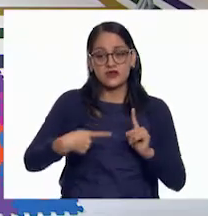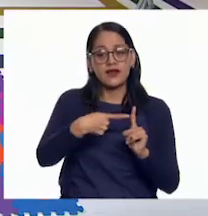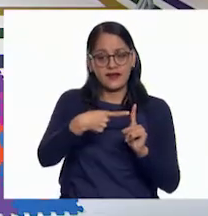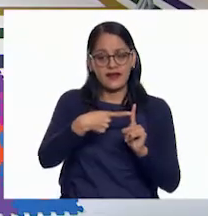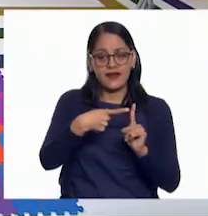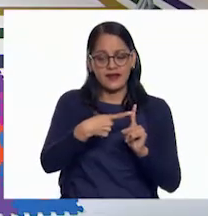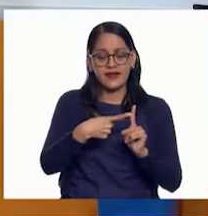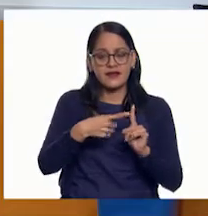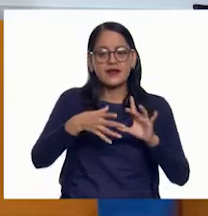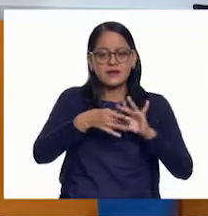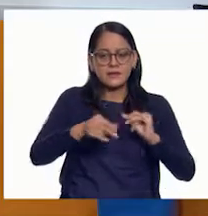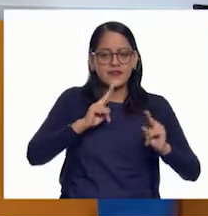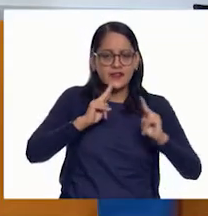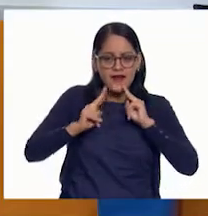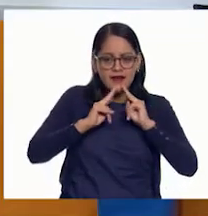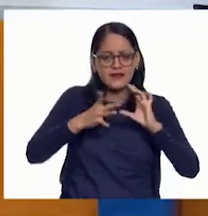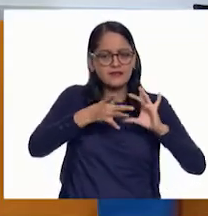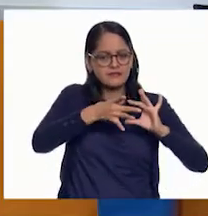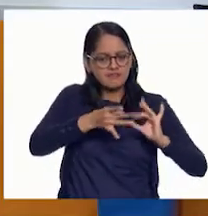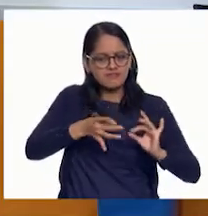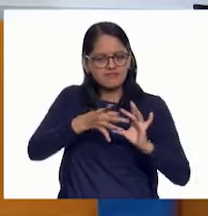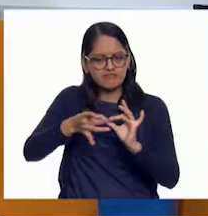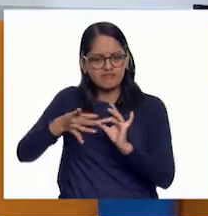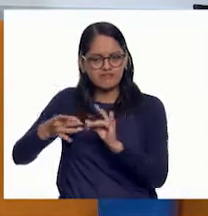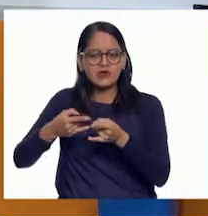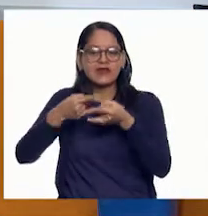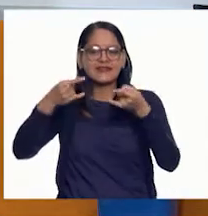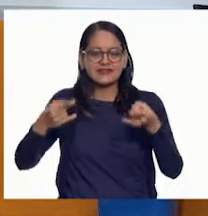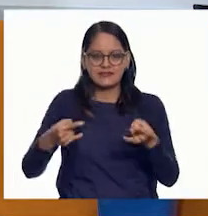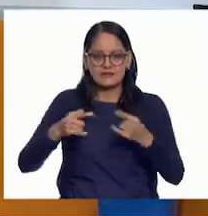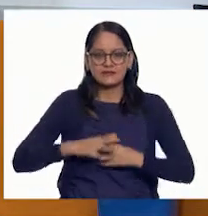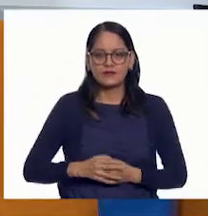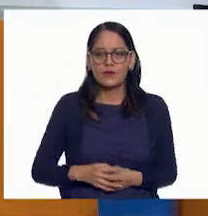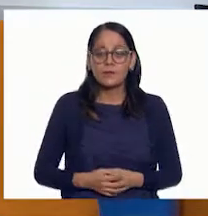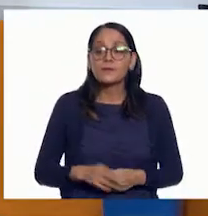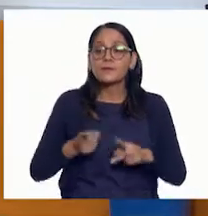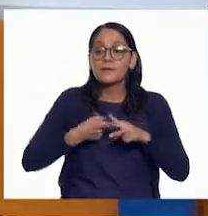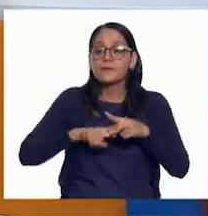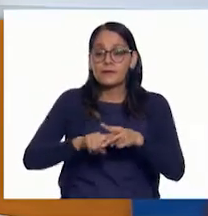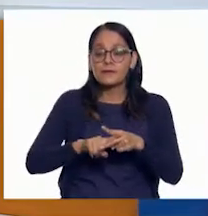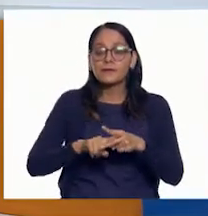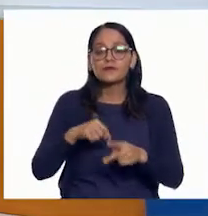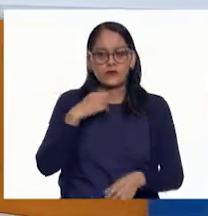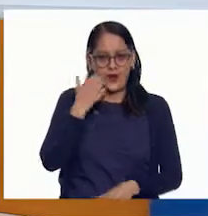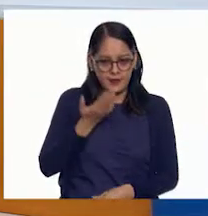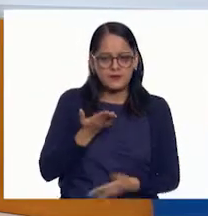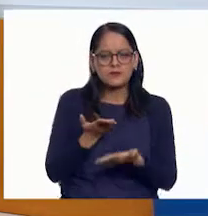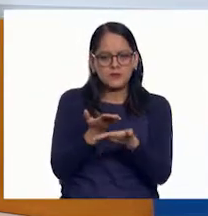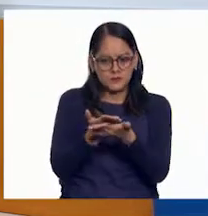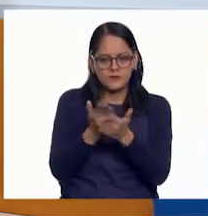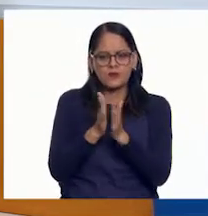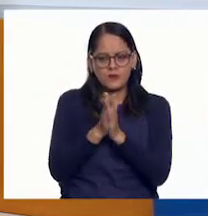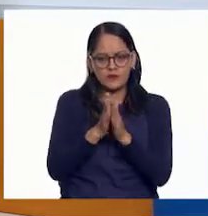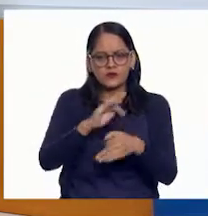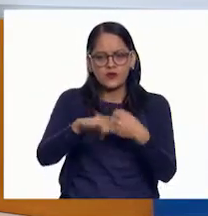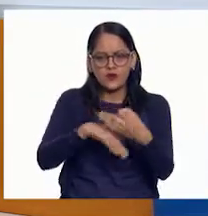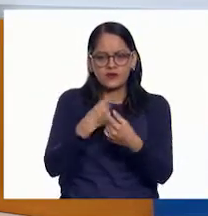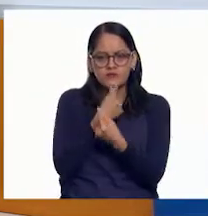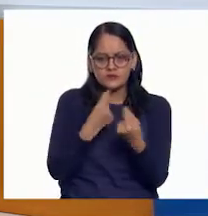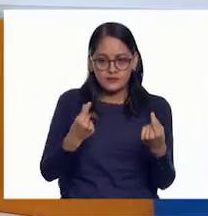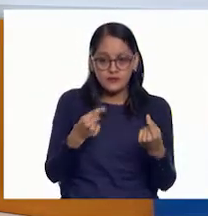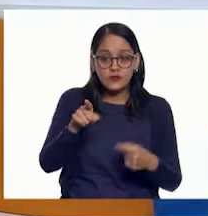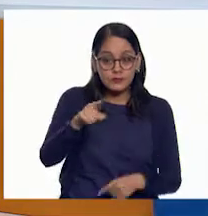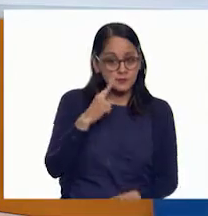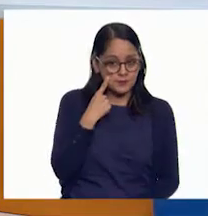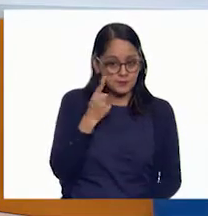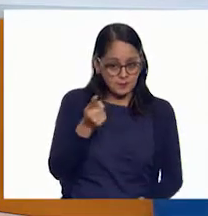nos narra o nos cuenta algún cuento. Y para comenzar, quiero pedirles, niñas y niños, fíjense muy